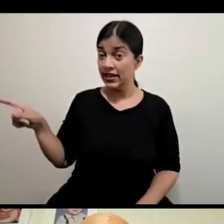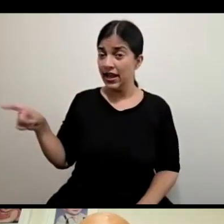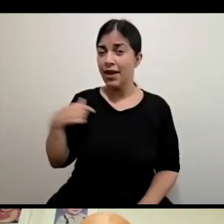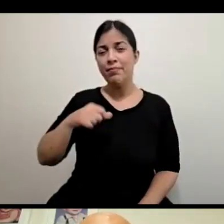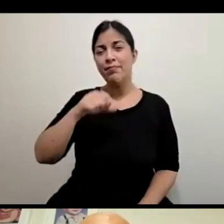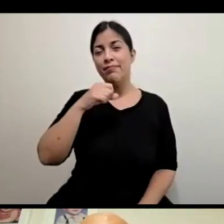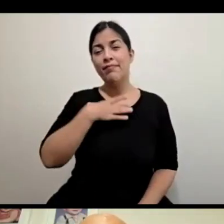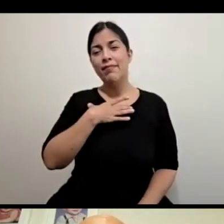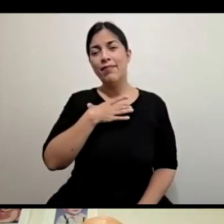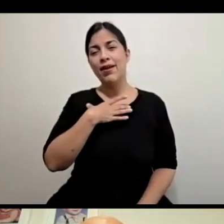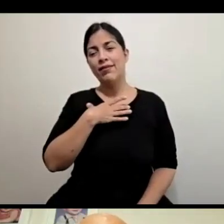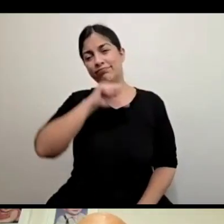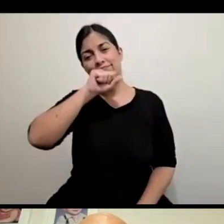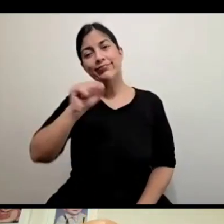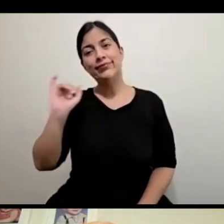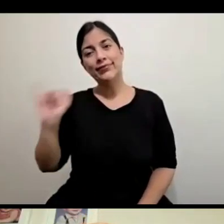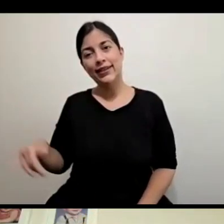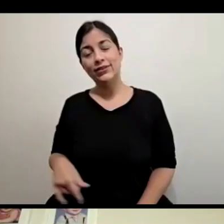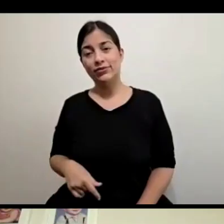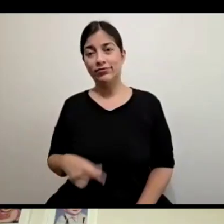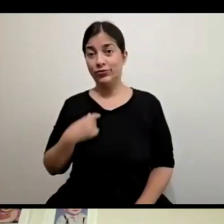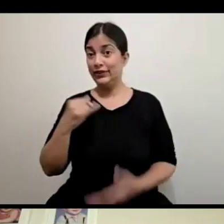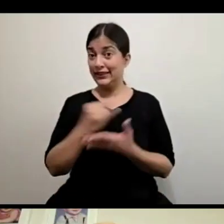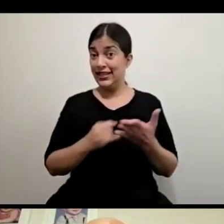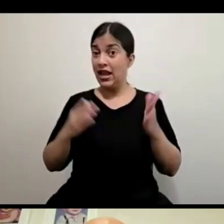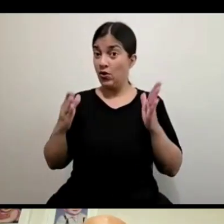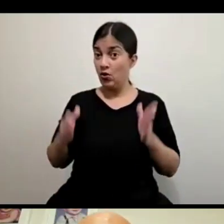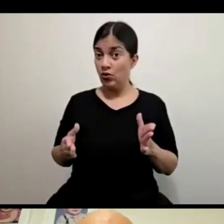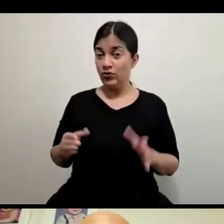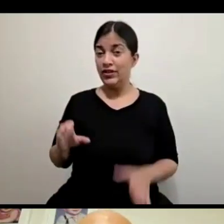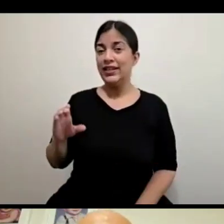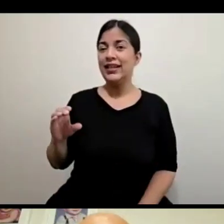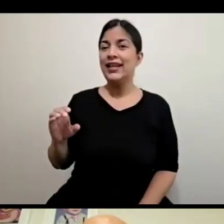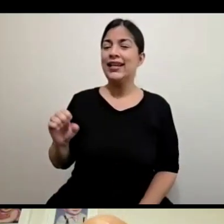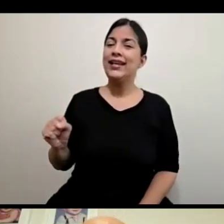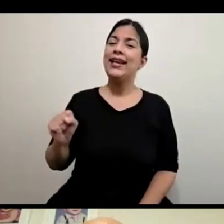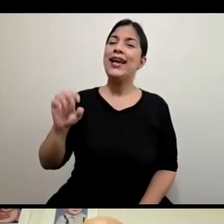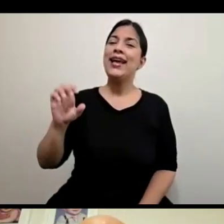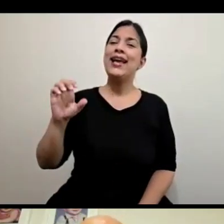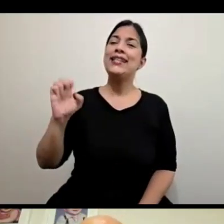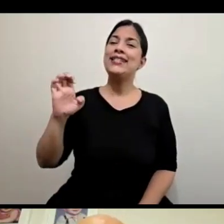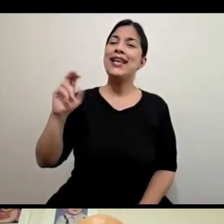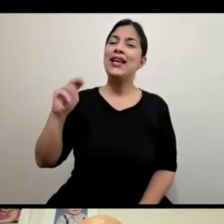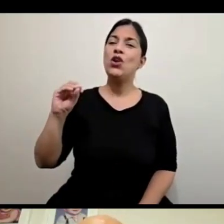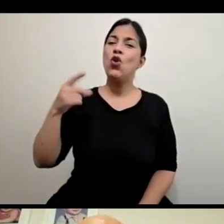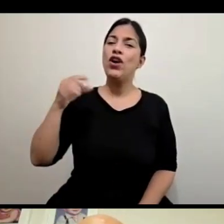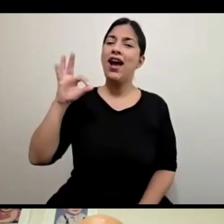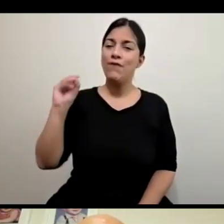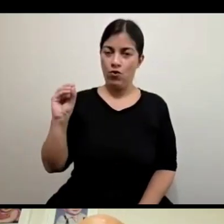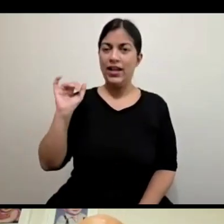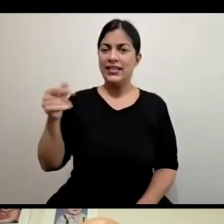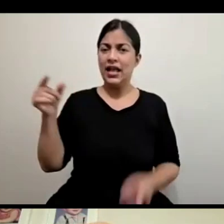eso, que le llaman escenógrafo, no le llaman diseñador, no, es escenógrafo, que es la palabra que define el trabajo que